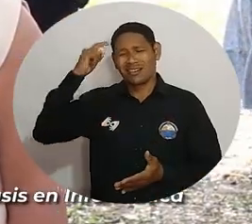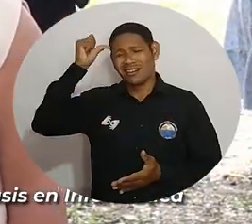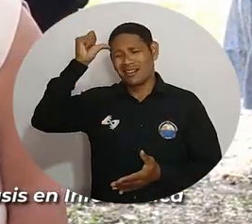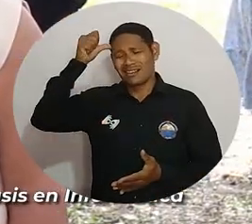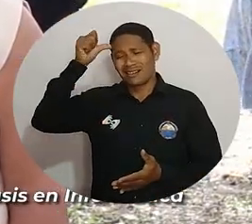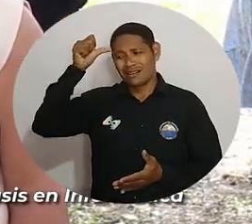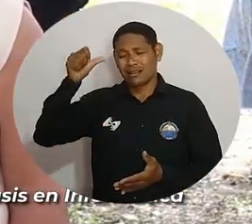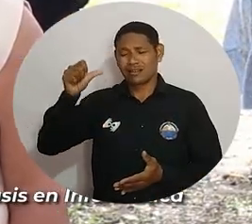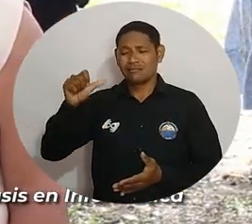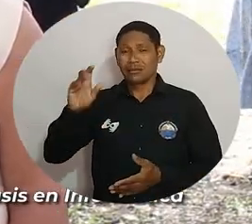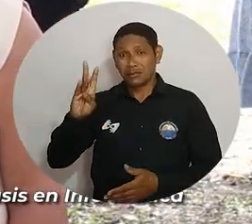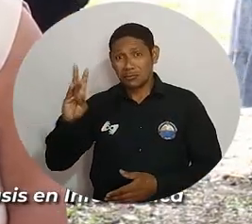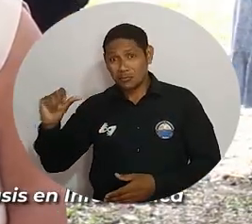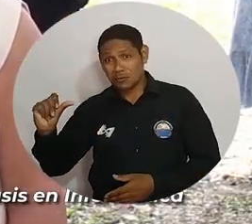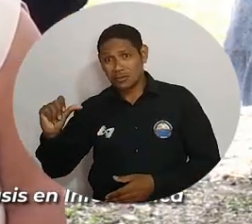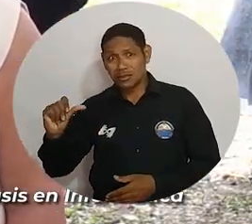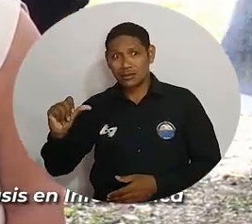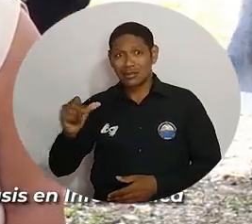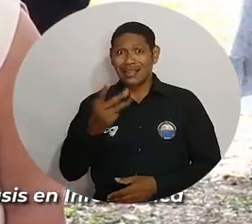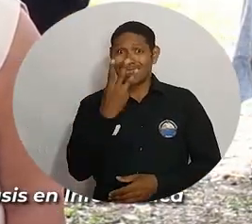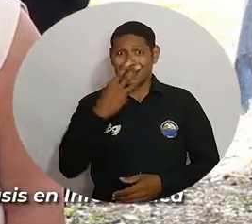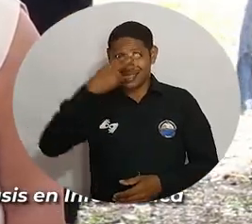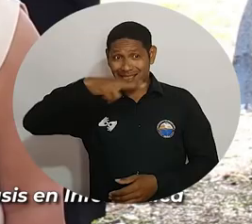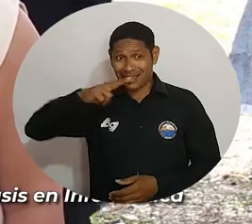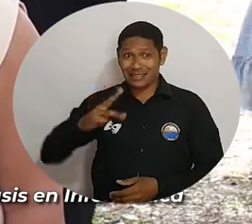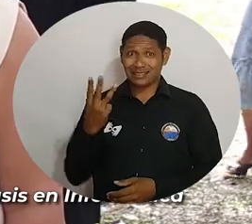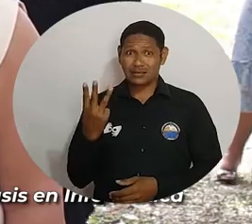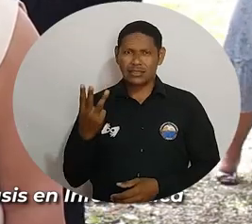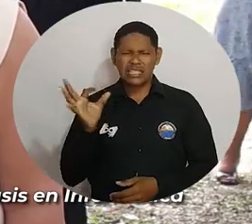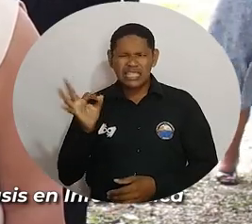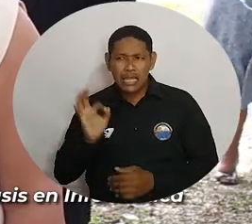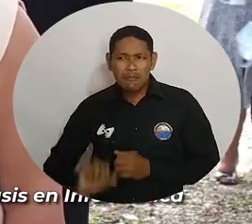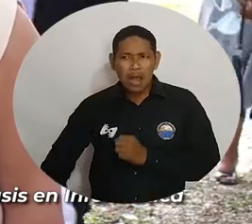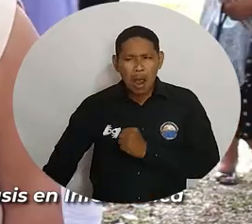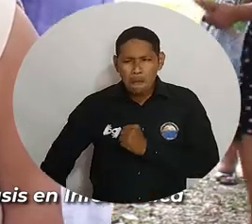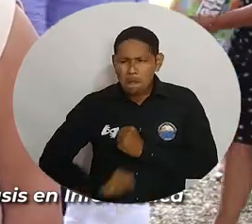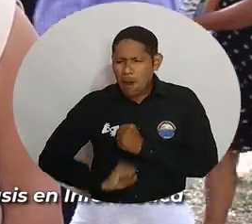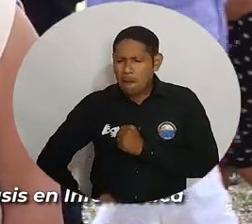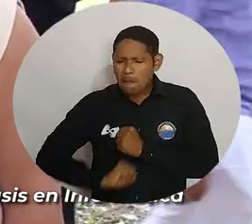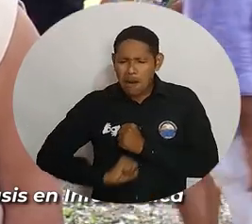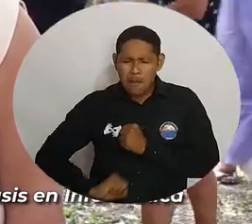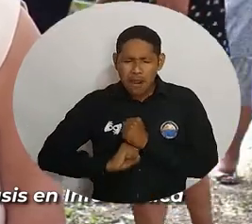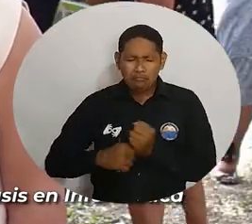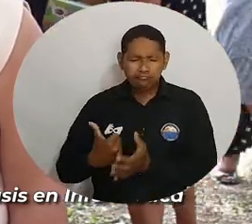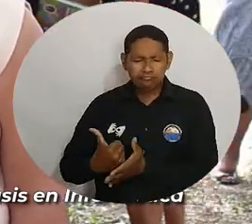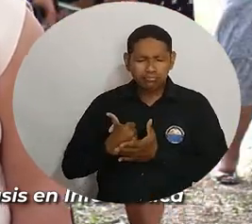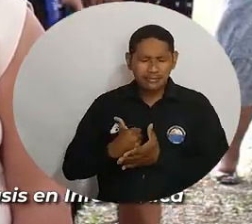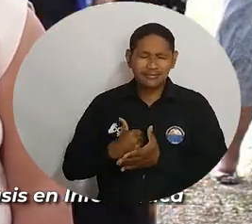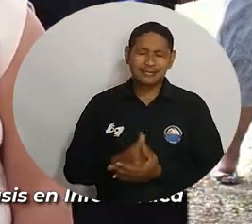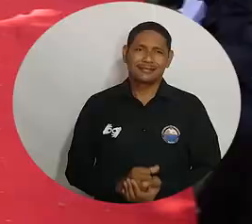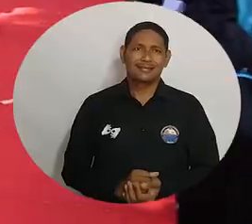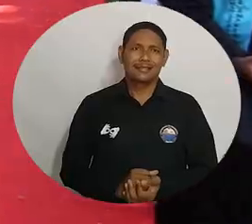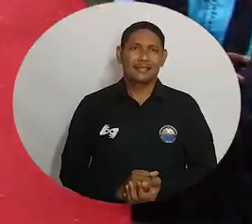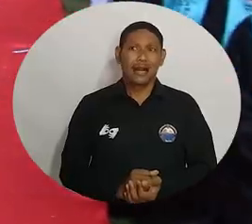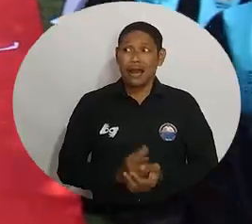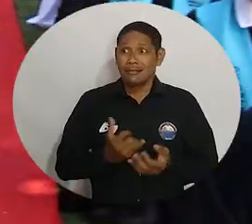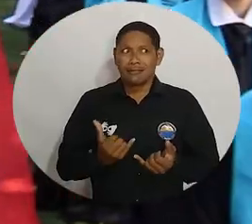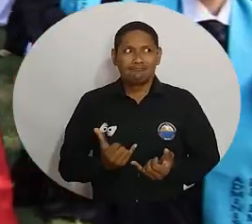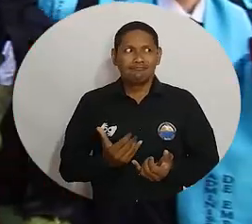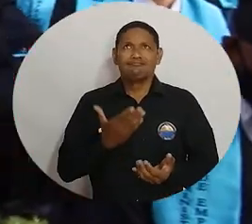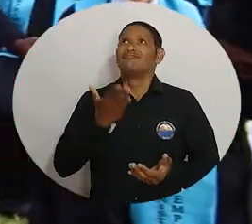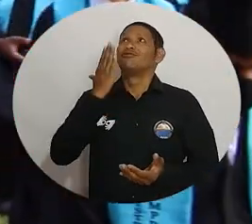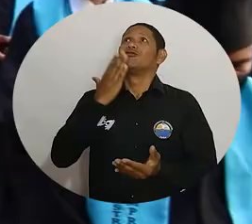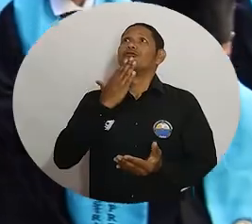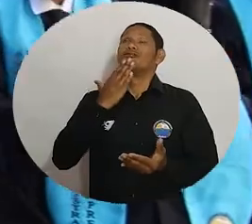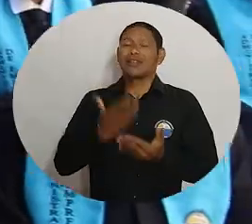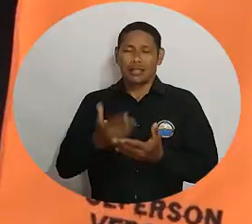año, a mi esposa, a mis tres hijos, que nos dejaron siempre de apoyarme, de ayudarme. Hasta el